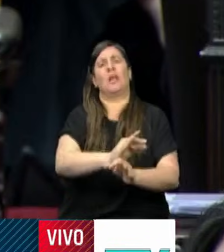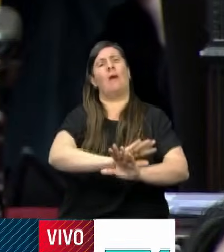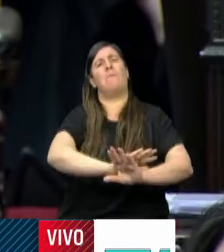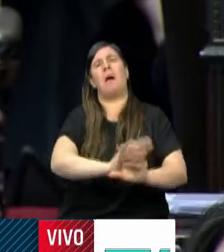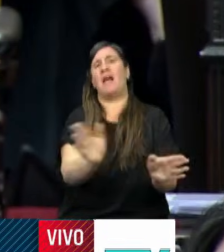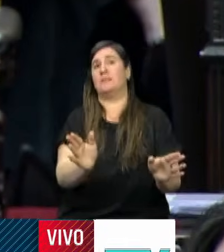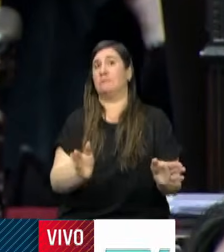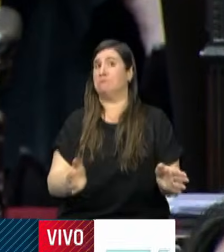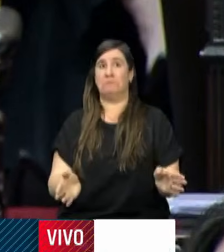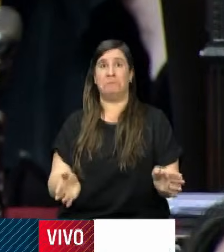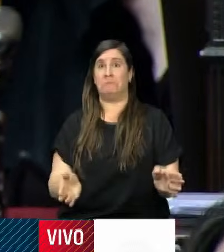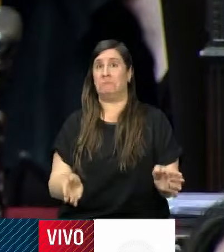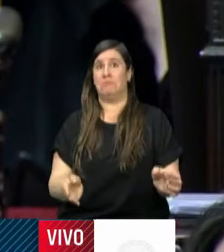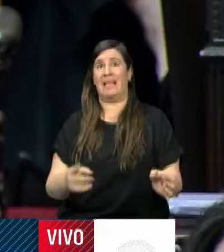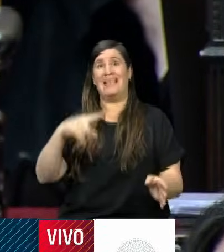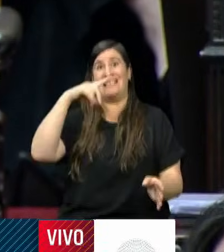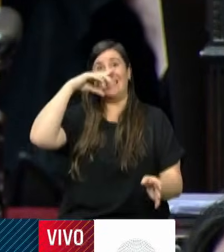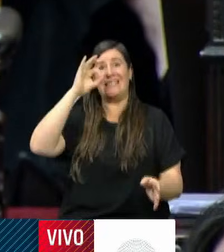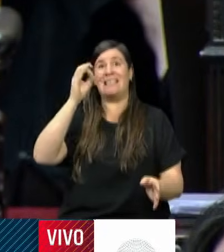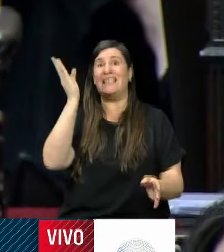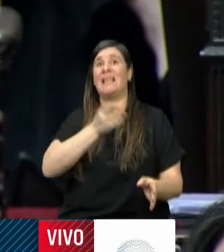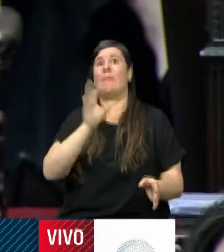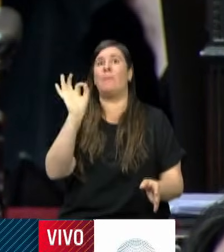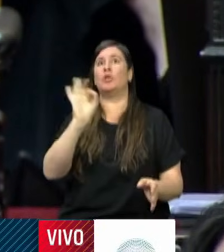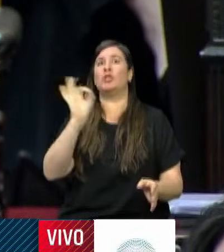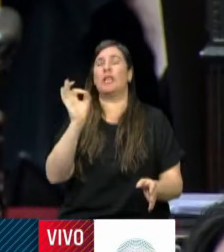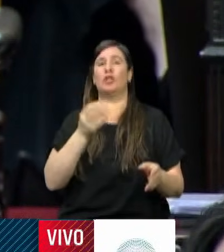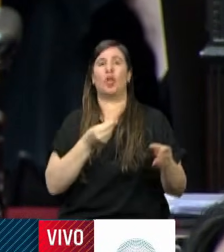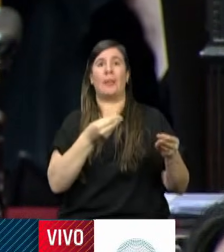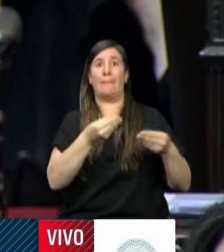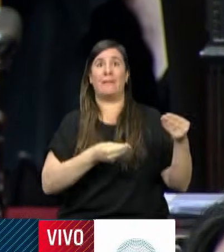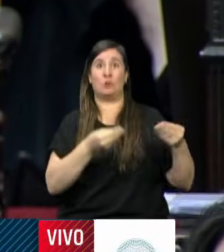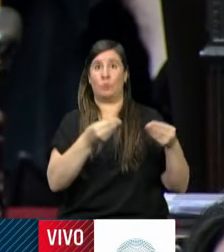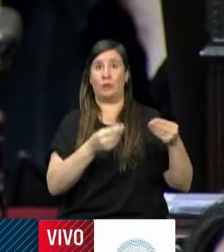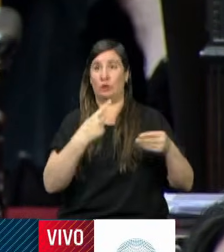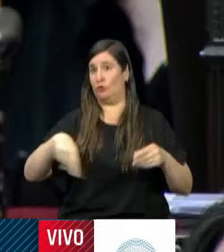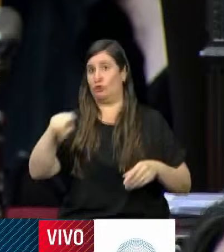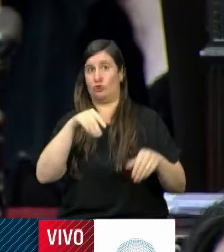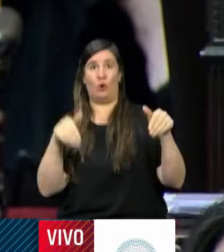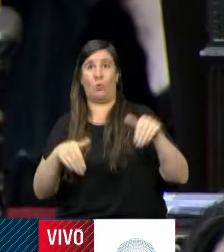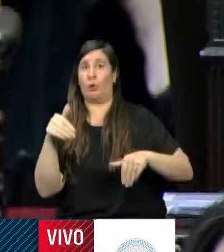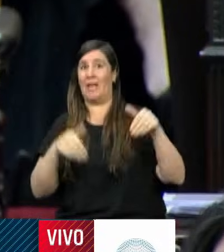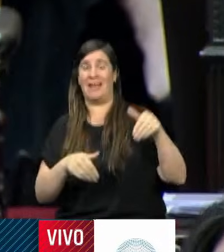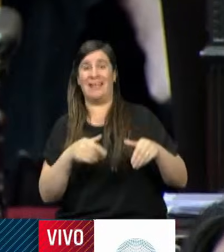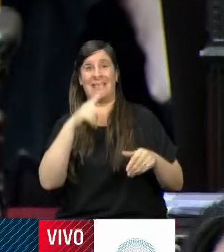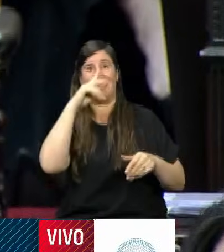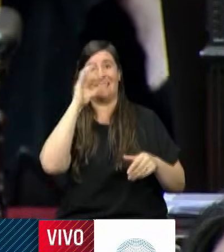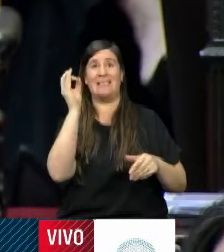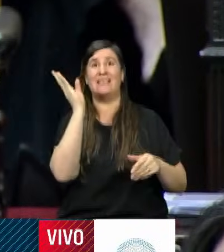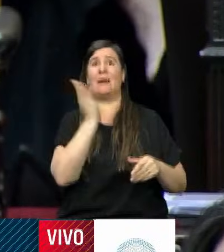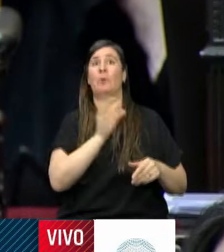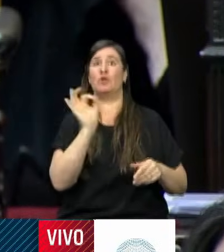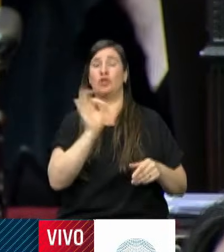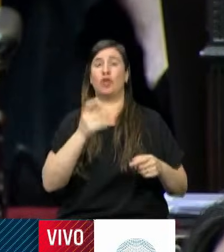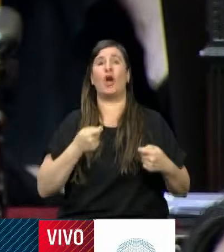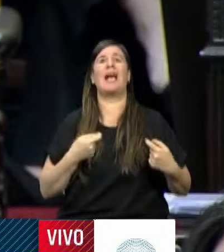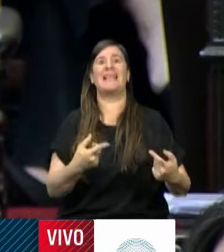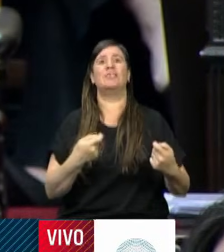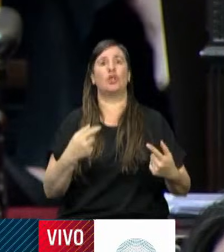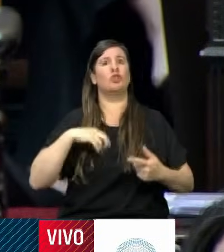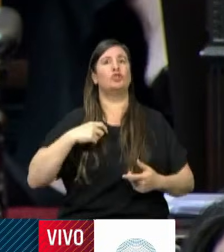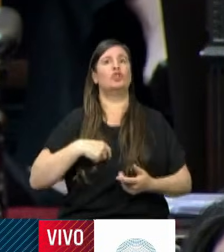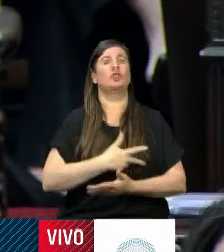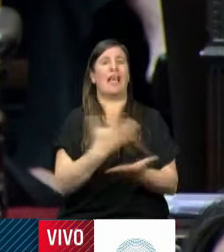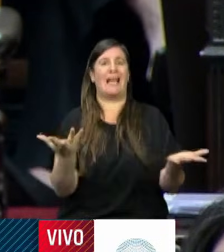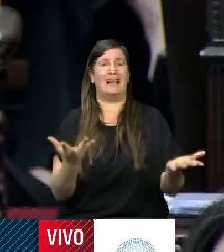el 70% del presupuesto que vamos a votar hoy se destina al gasto social, educación,